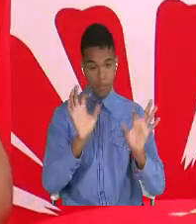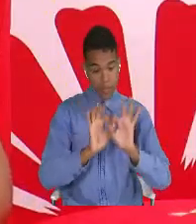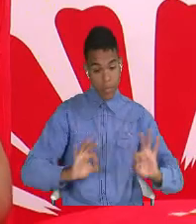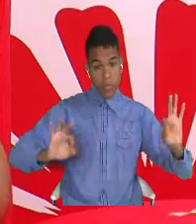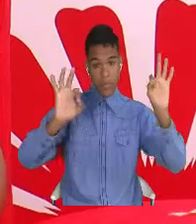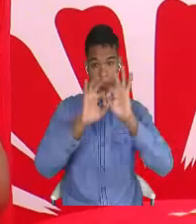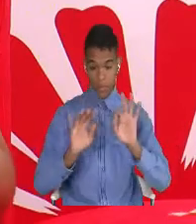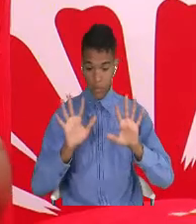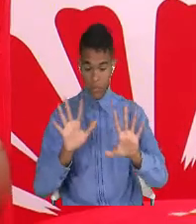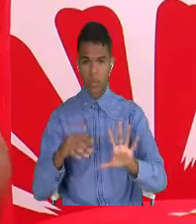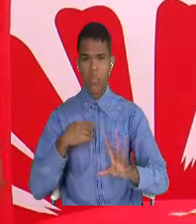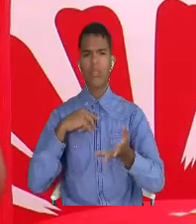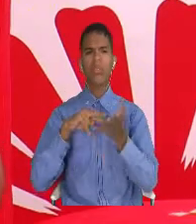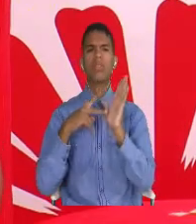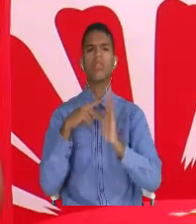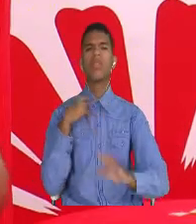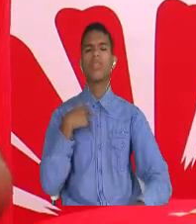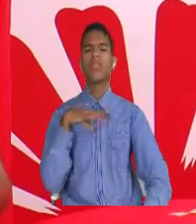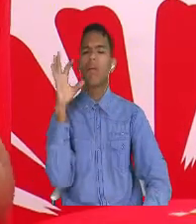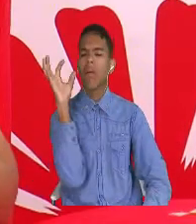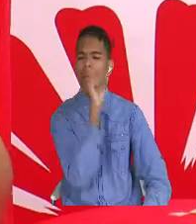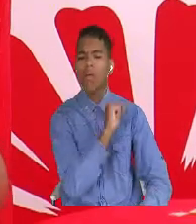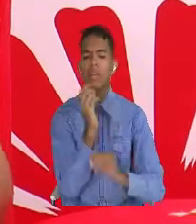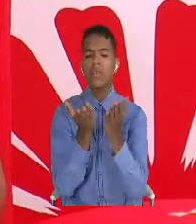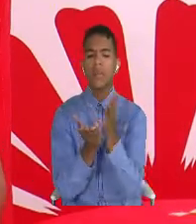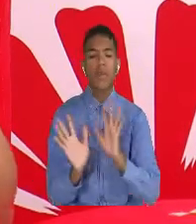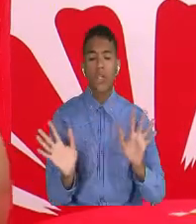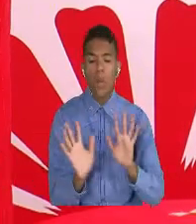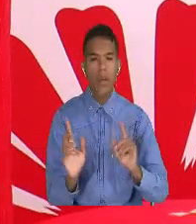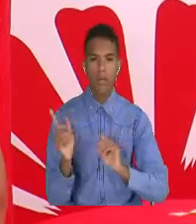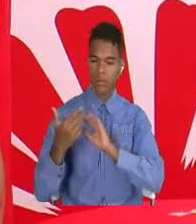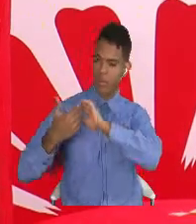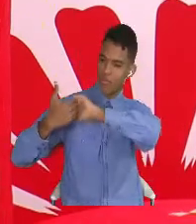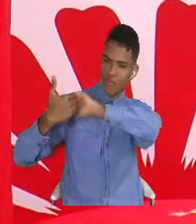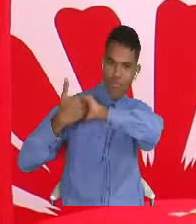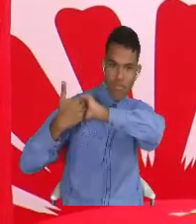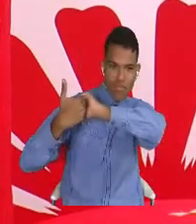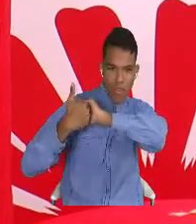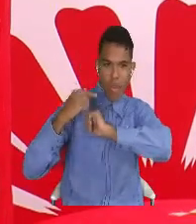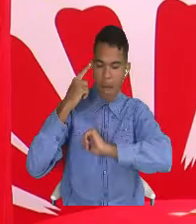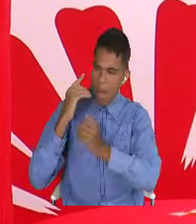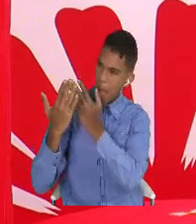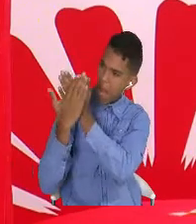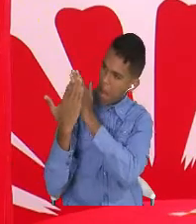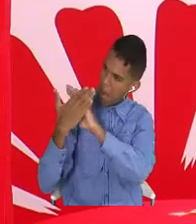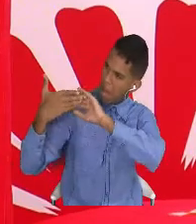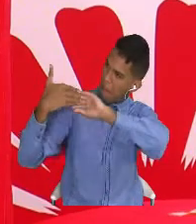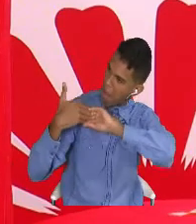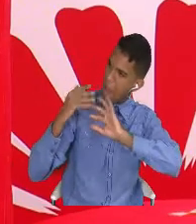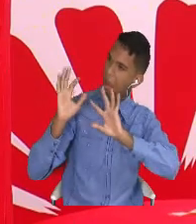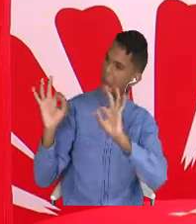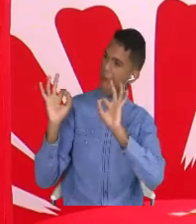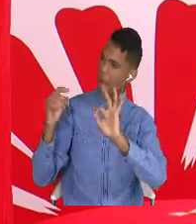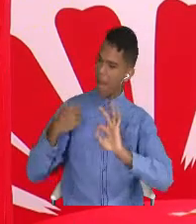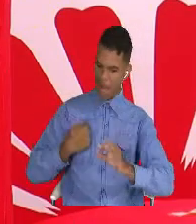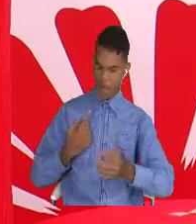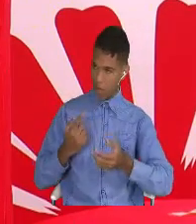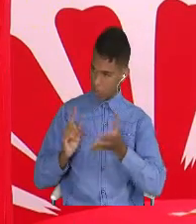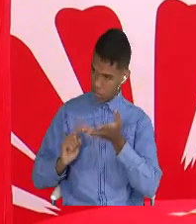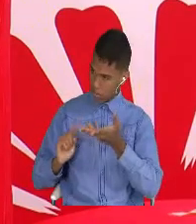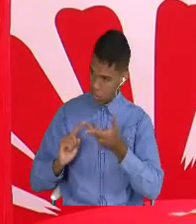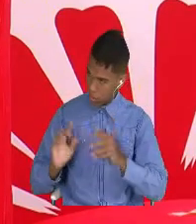va a encontrar simplemente un servicio, sino también una orientación a qué debe usted realizarse o no. Como lo decía